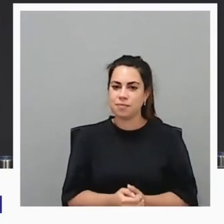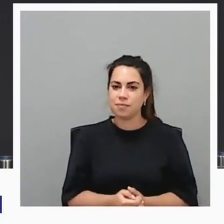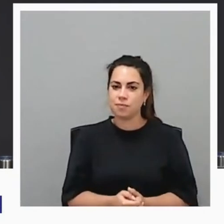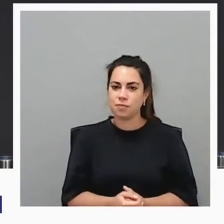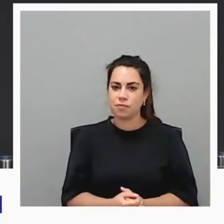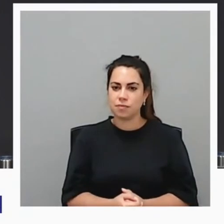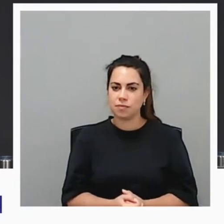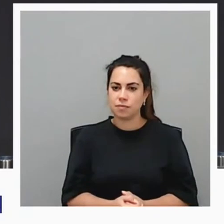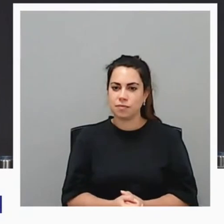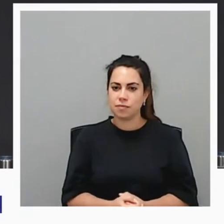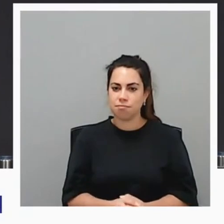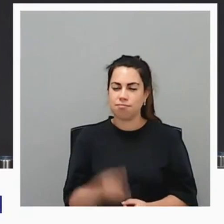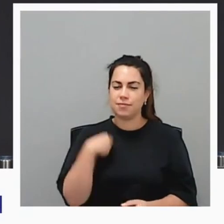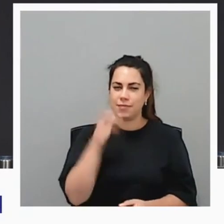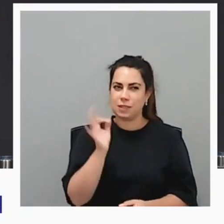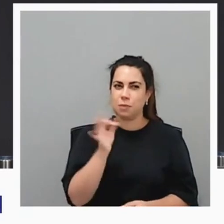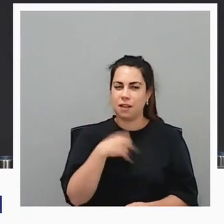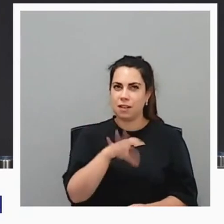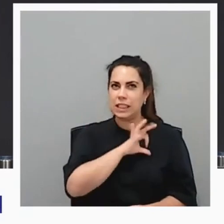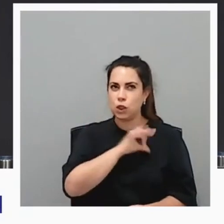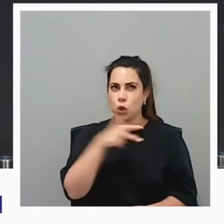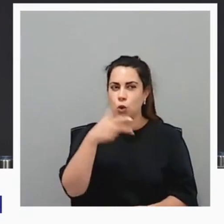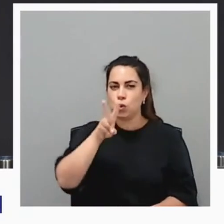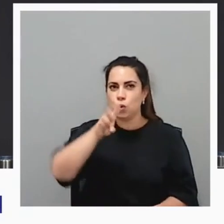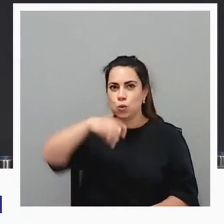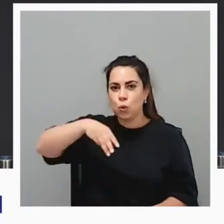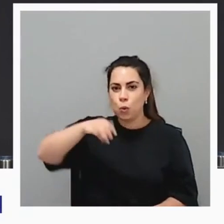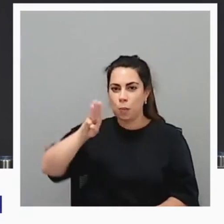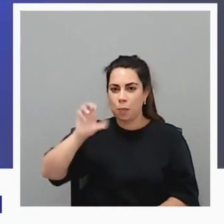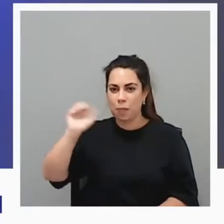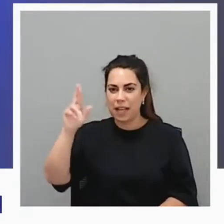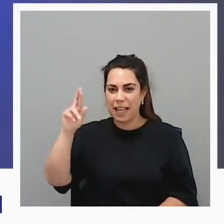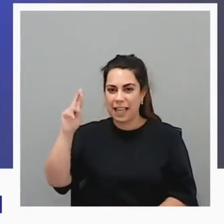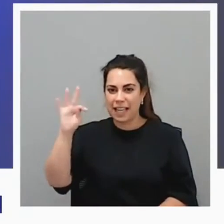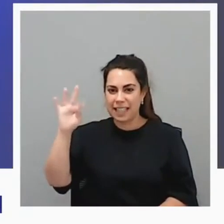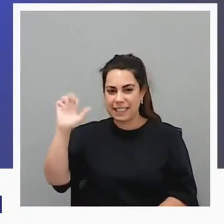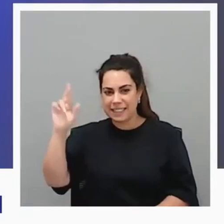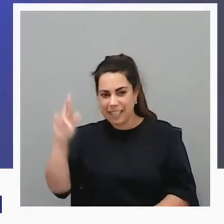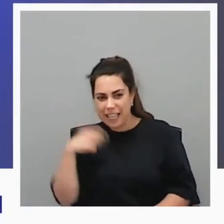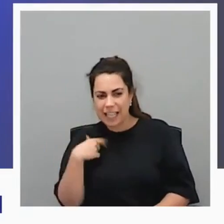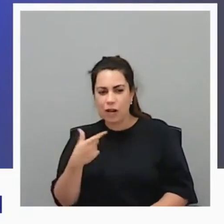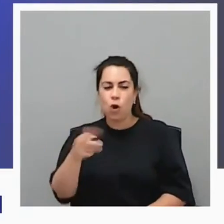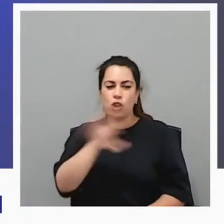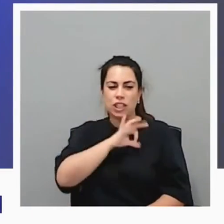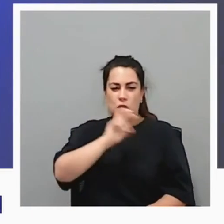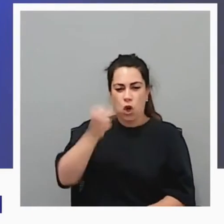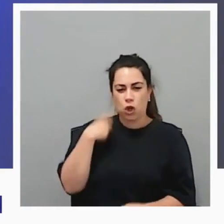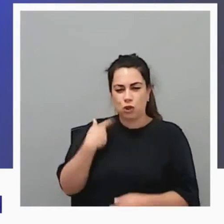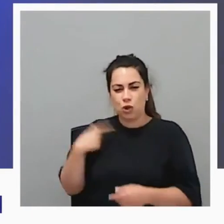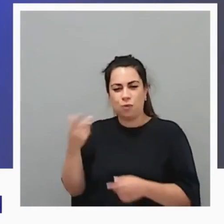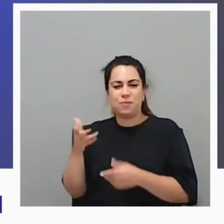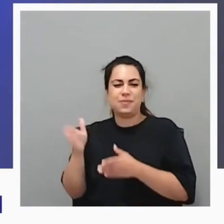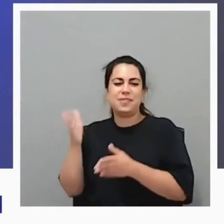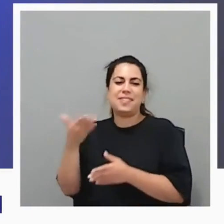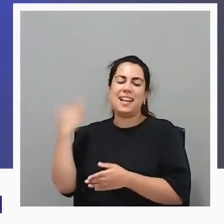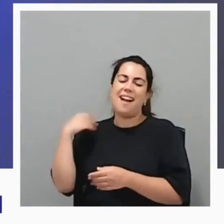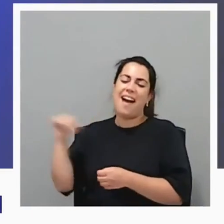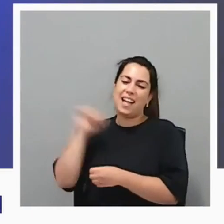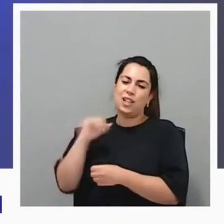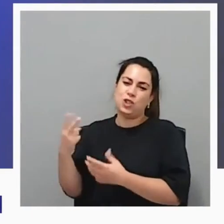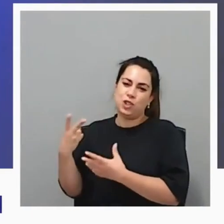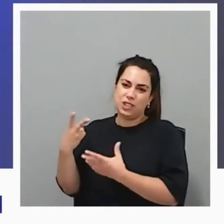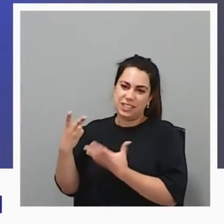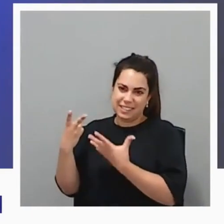a Schumpeter o a Peter Drucker, ¿no?, cuando en la década de los 70 lanza sus 7 ejes de innovación. La innovación